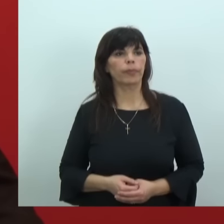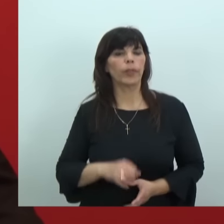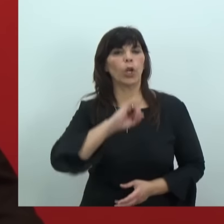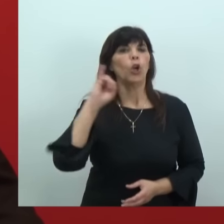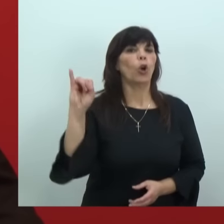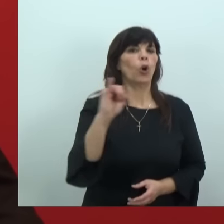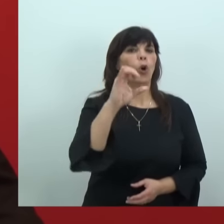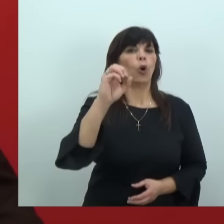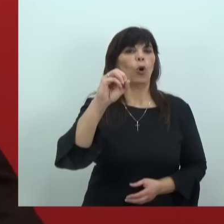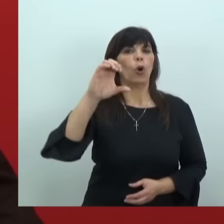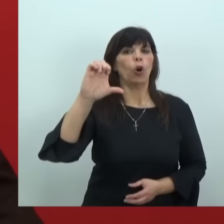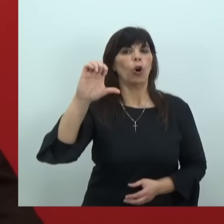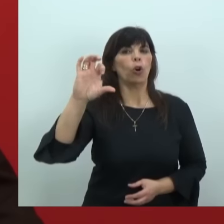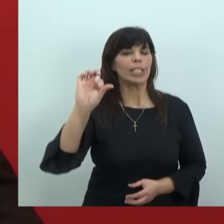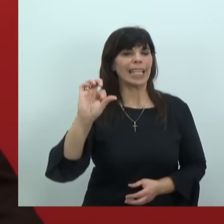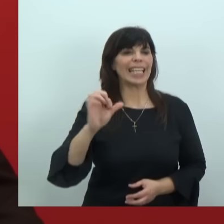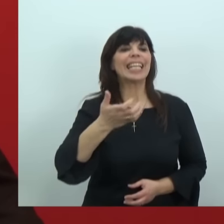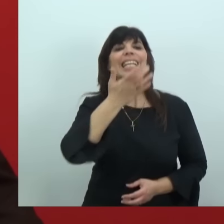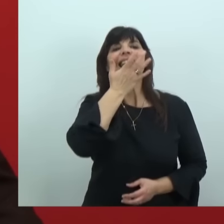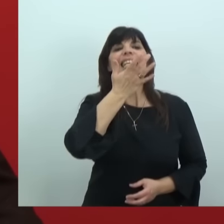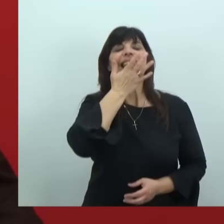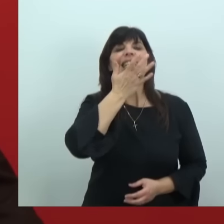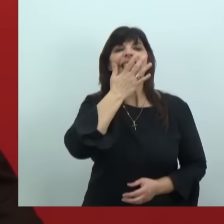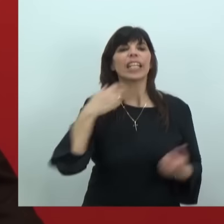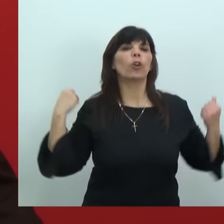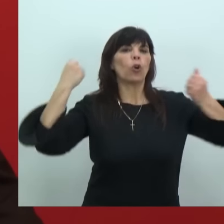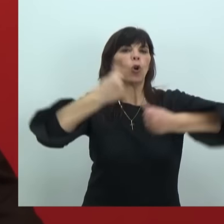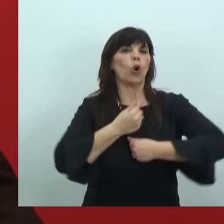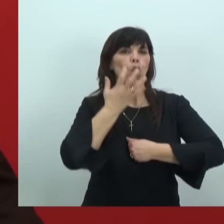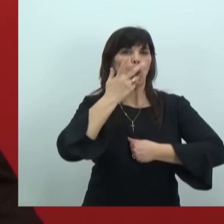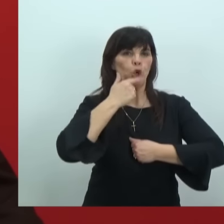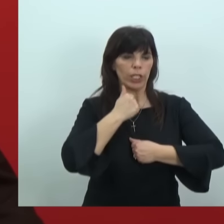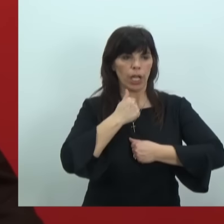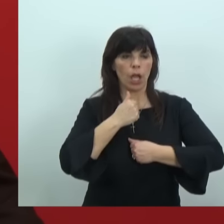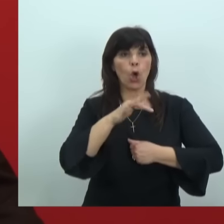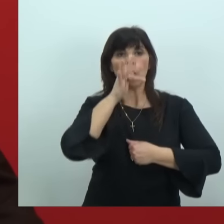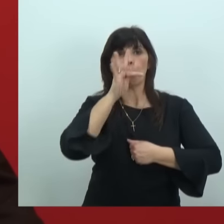Jacob, de Rahel, tuvo una promesa.